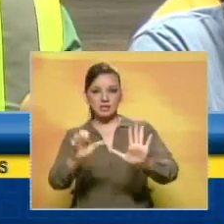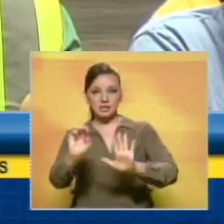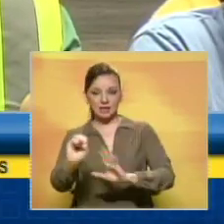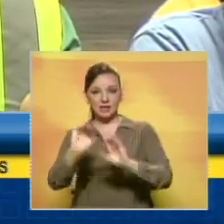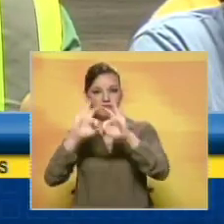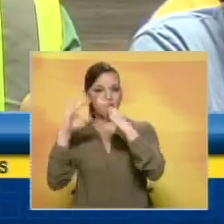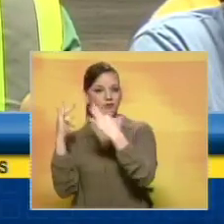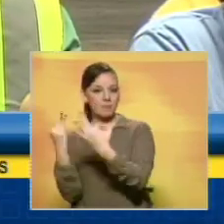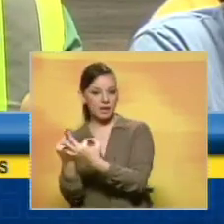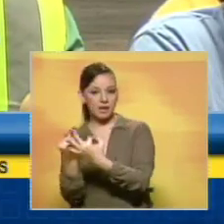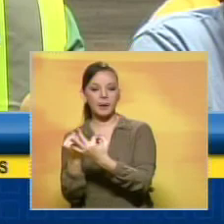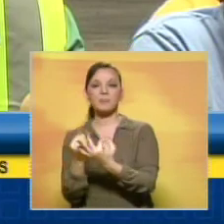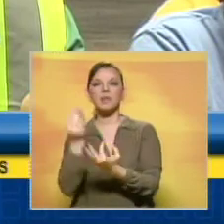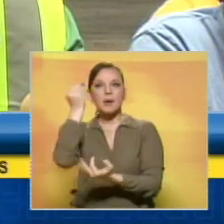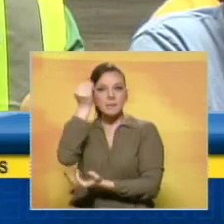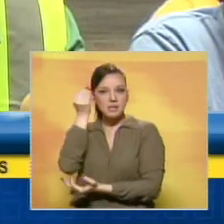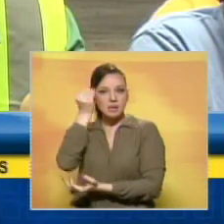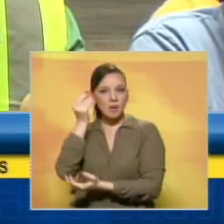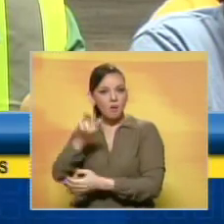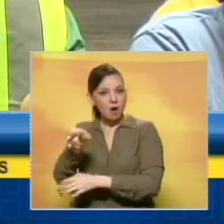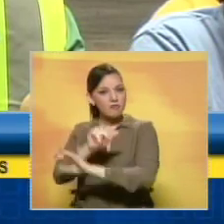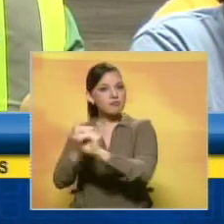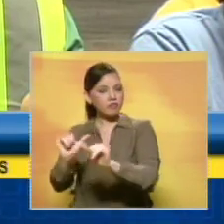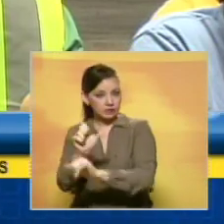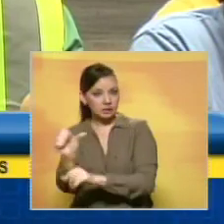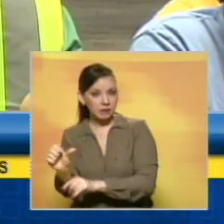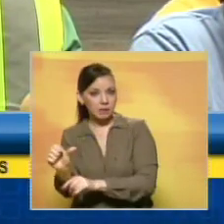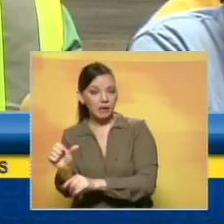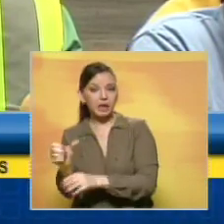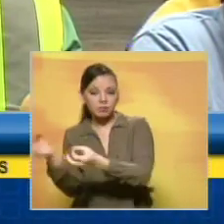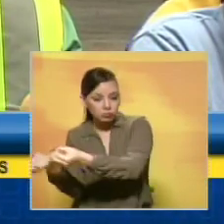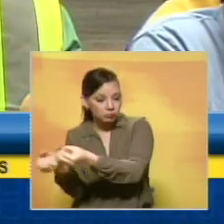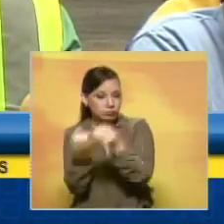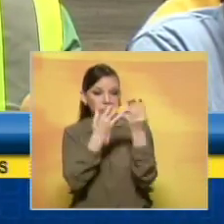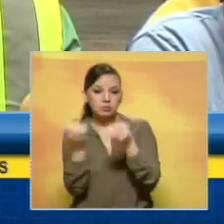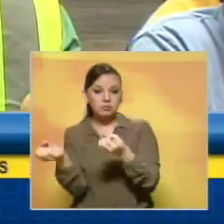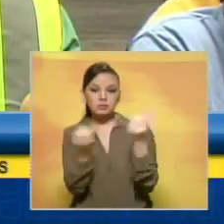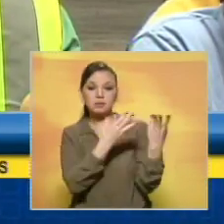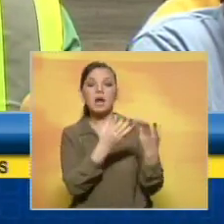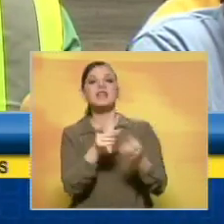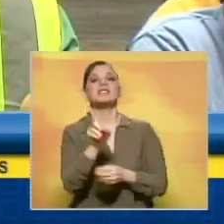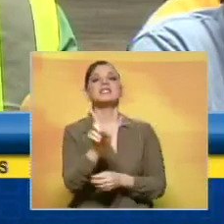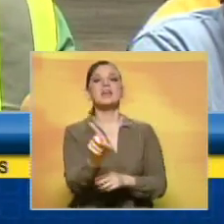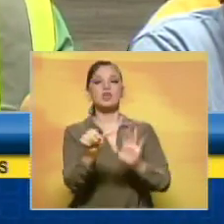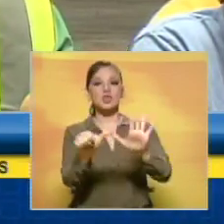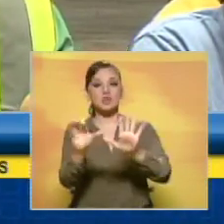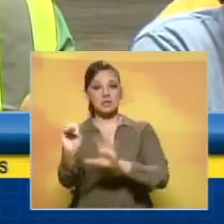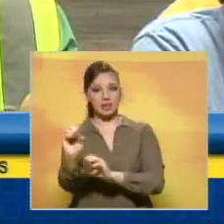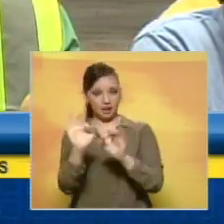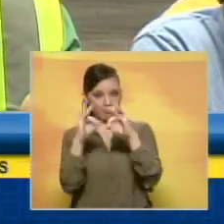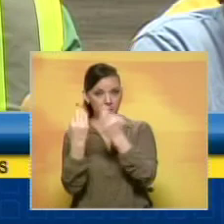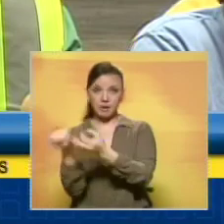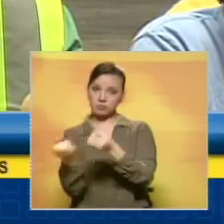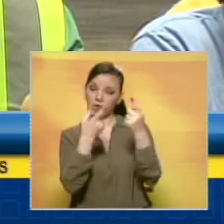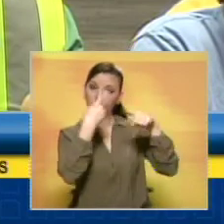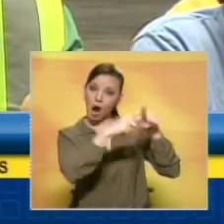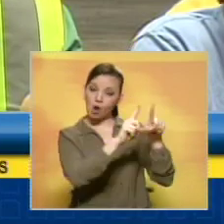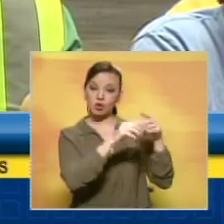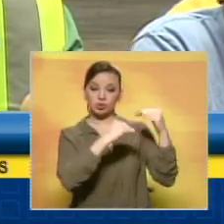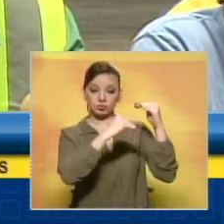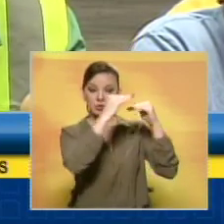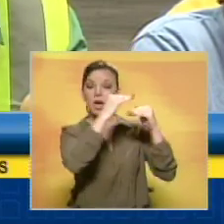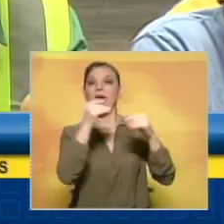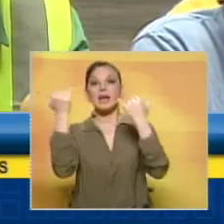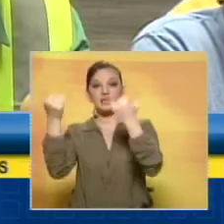semana, nosotros debemos ya haber trasladado 160 familias, y esto nos va a permitir la clausura de 4